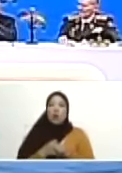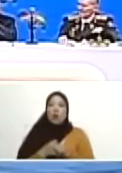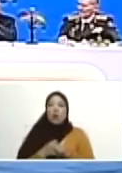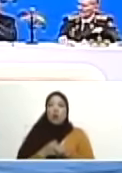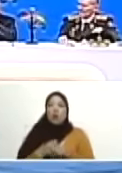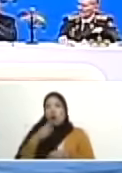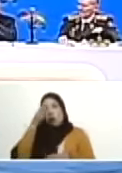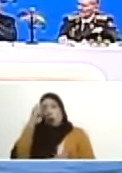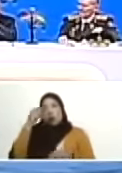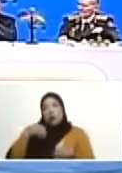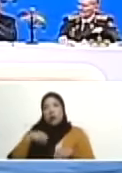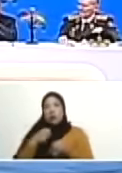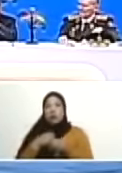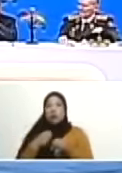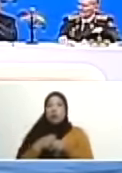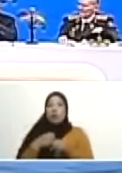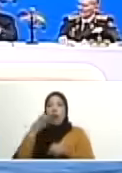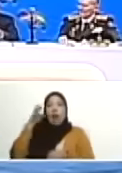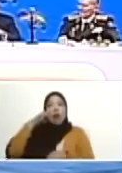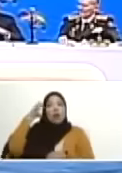el acuerdo de Ginebra.